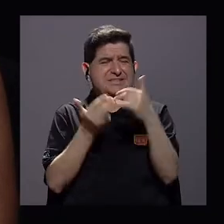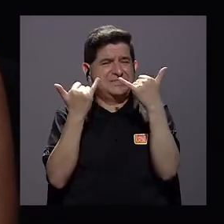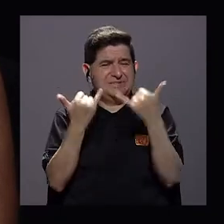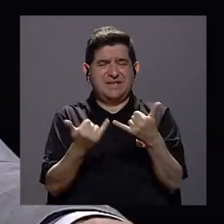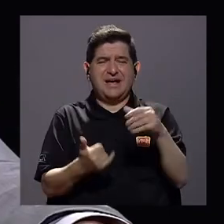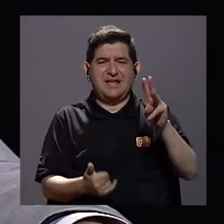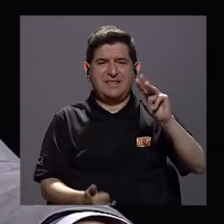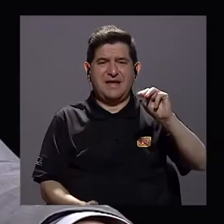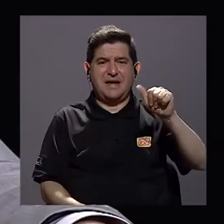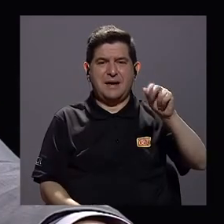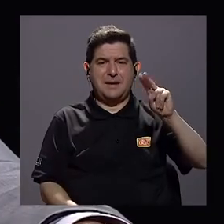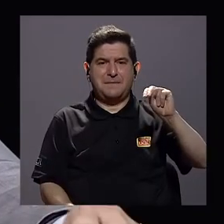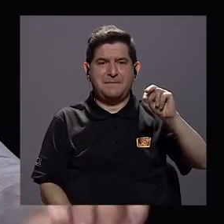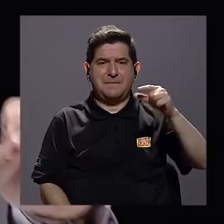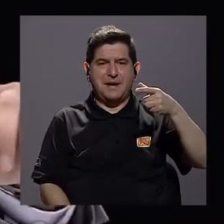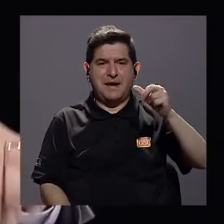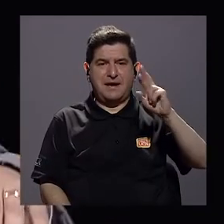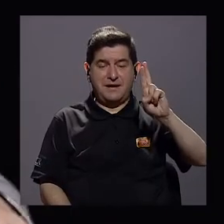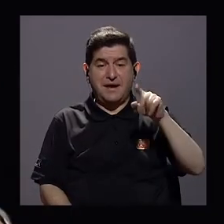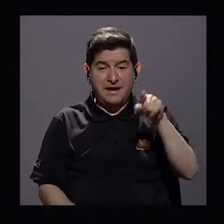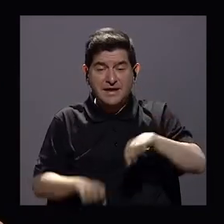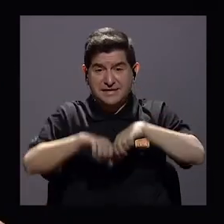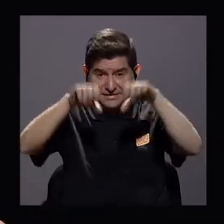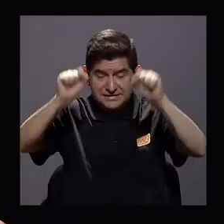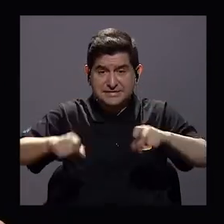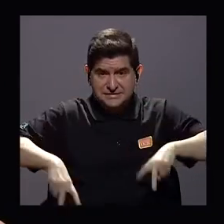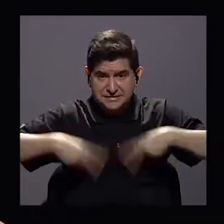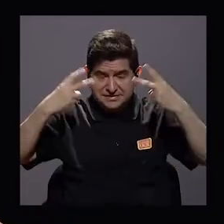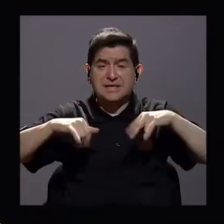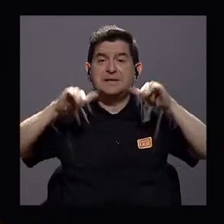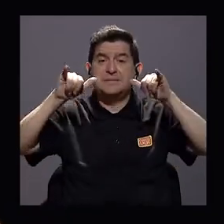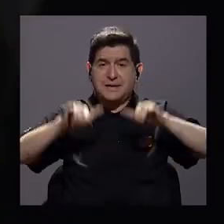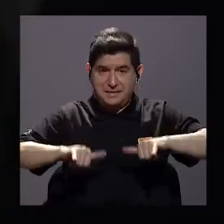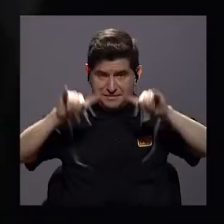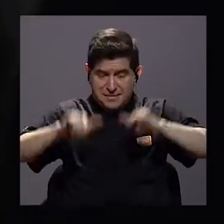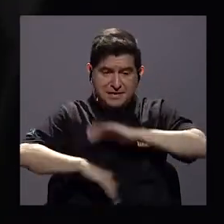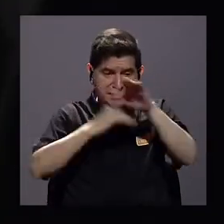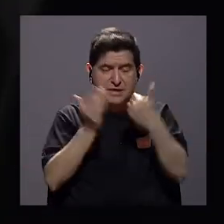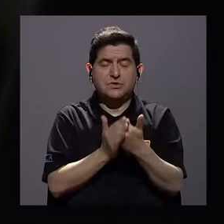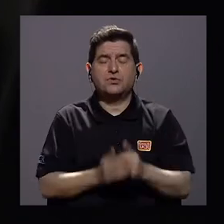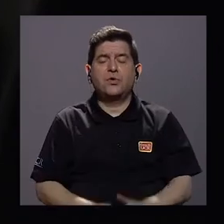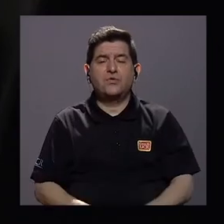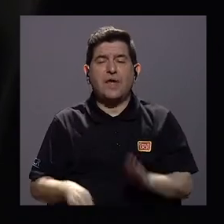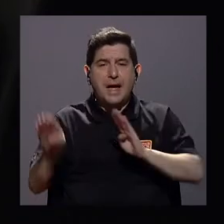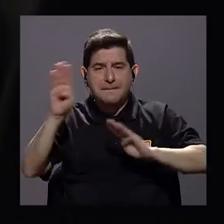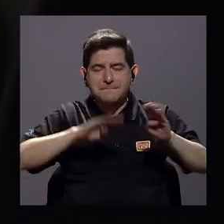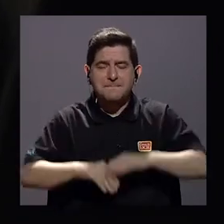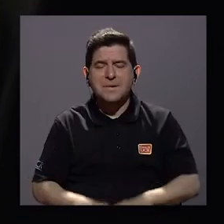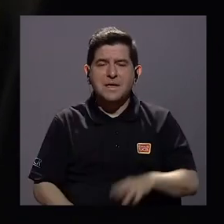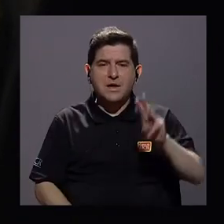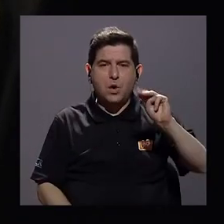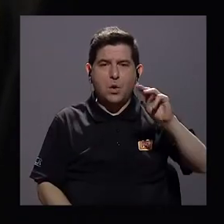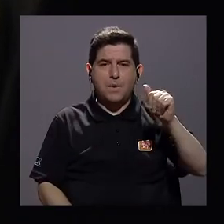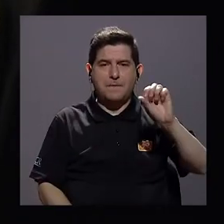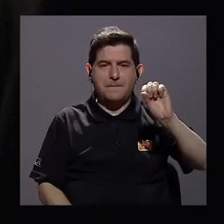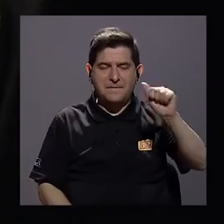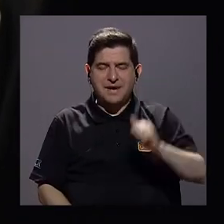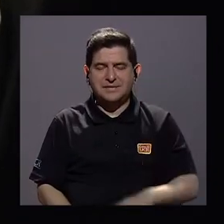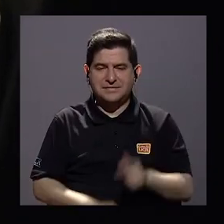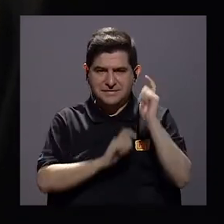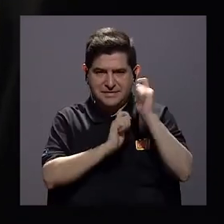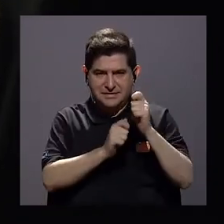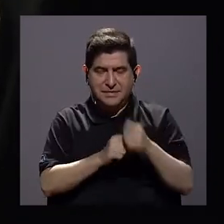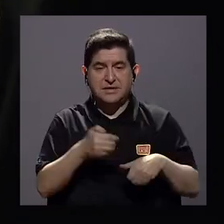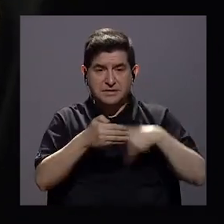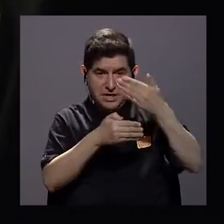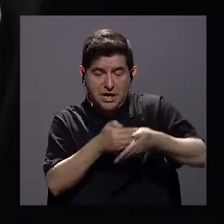de manglar, ¿verdad? Y el manglar es un ecosistema que es el que sustenta en muchos casos toda la biomasa pesquera que posteriormente